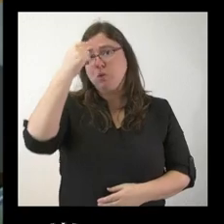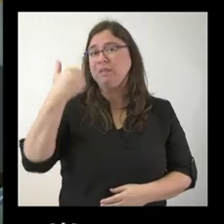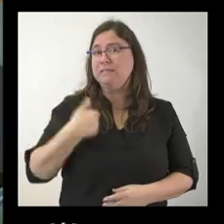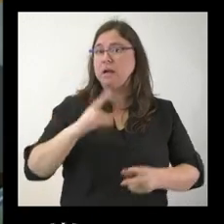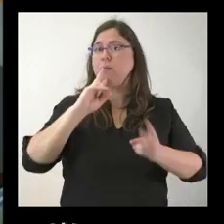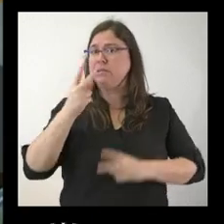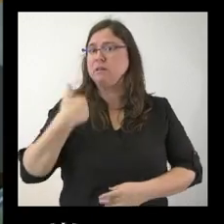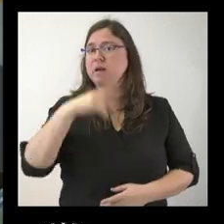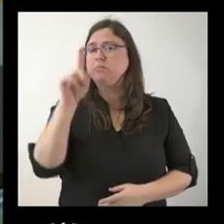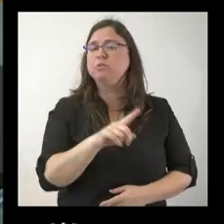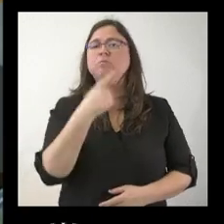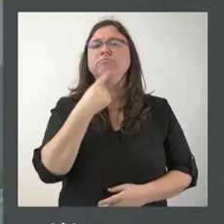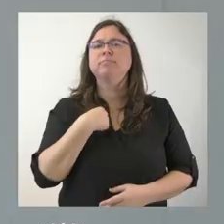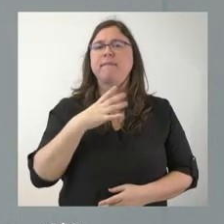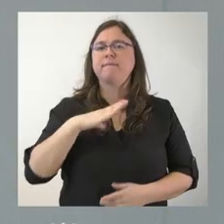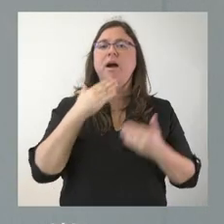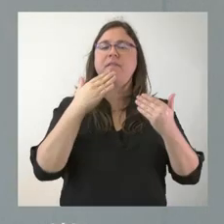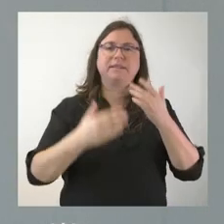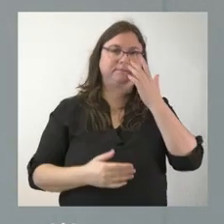hay una resolución al respecto gracias